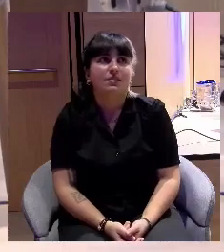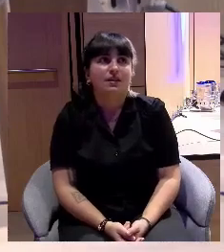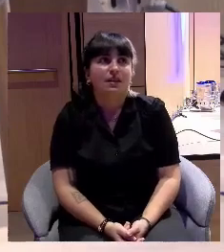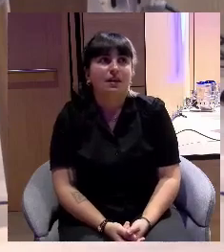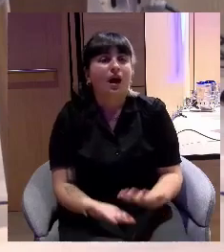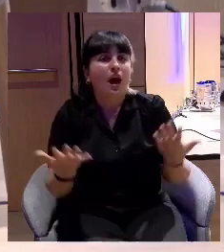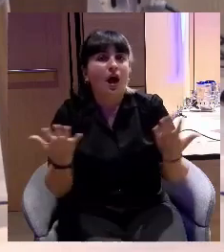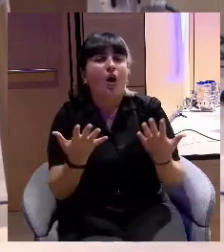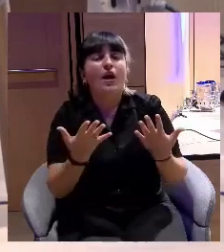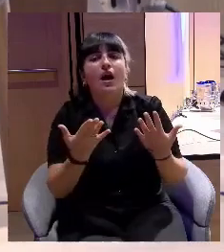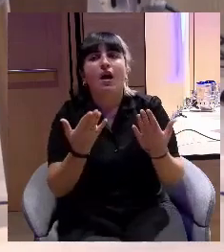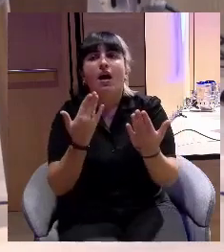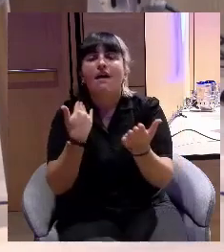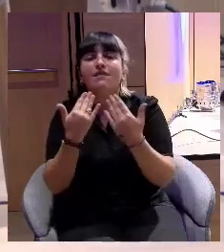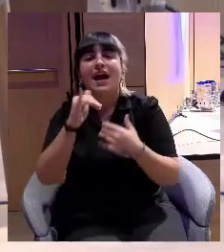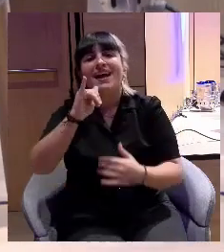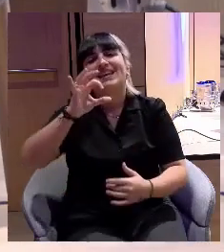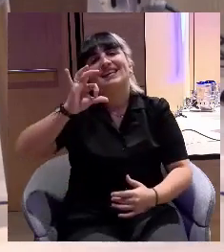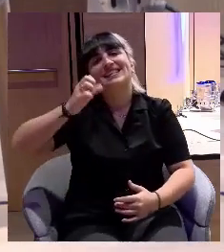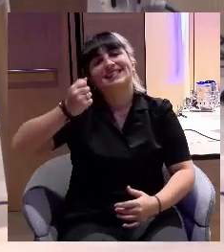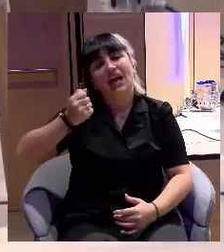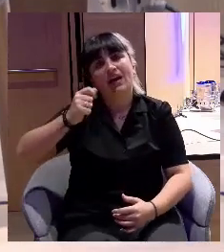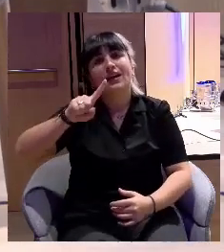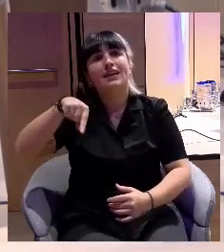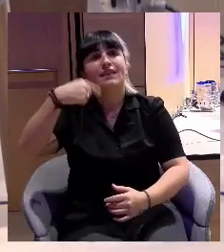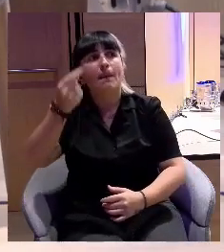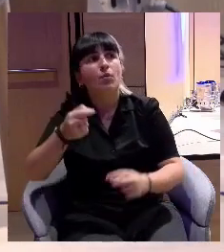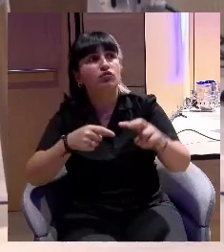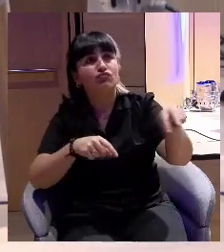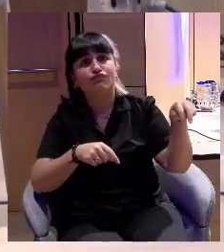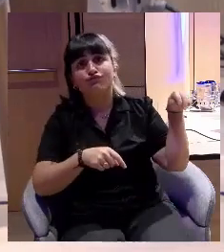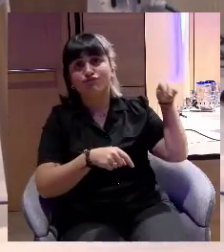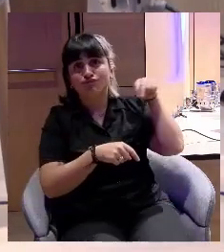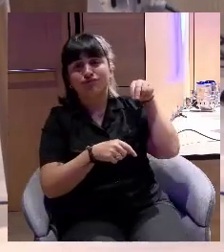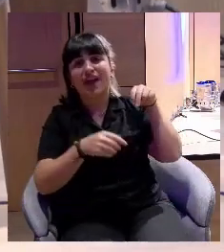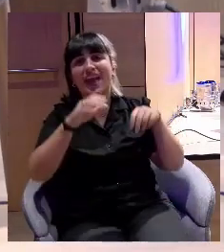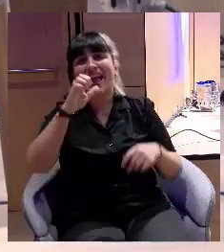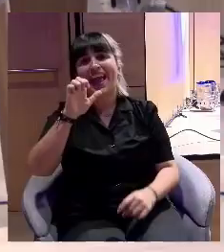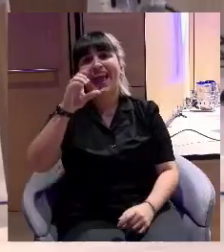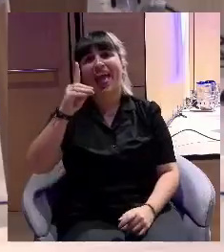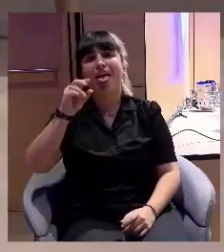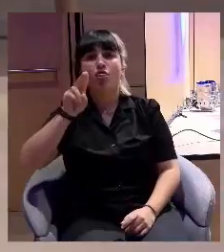Ahora va a hablar Isa y después va a subir Edo a hacer unas reflexiones también.